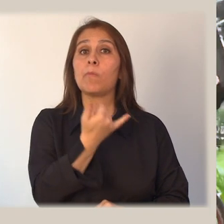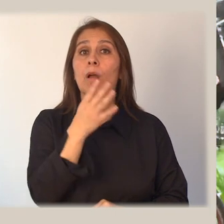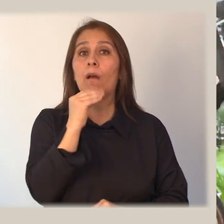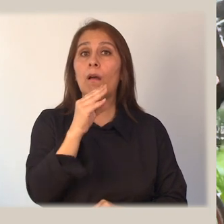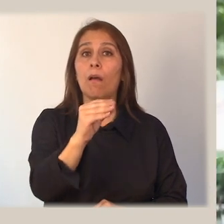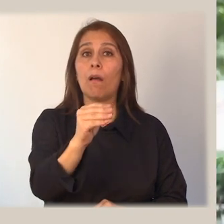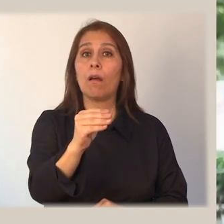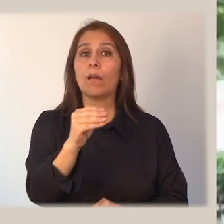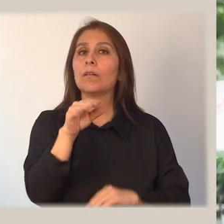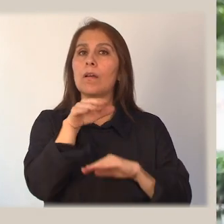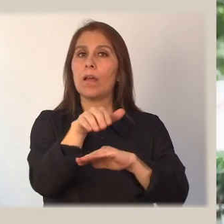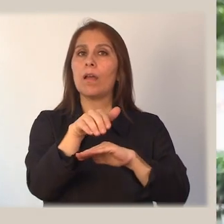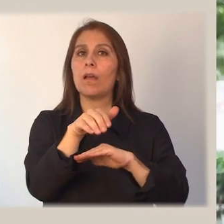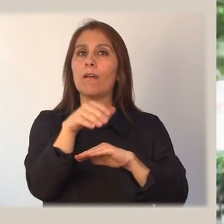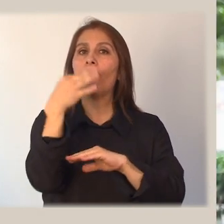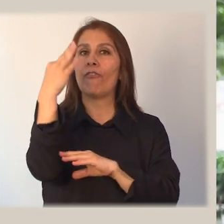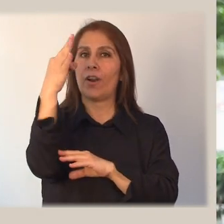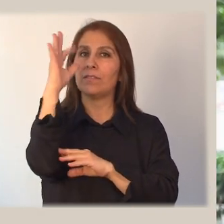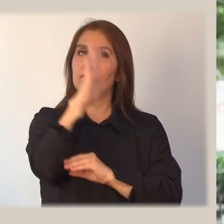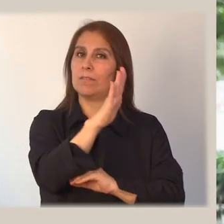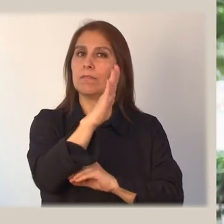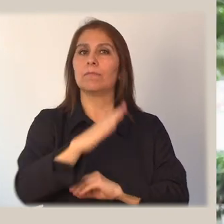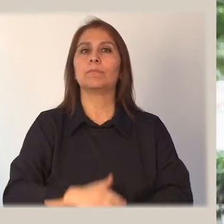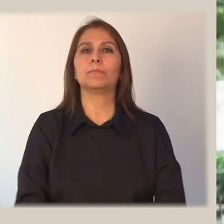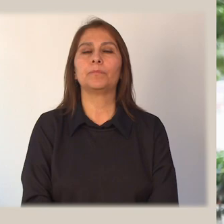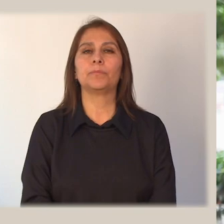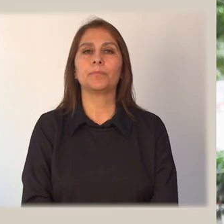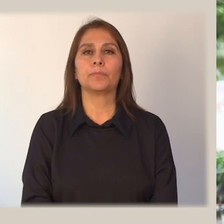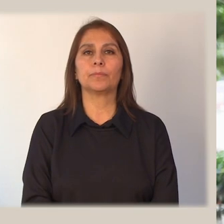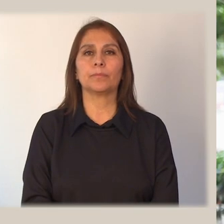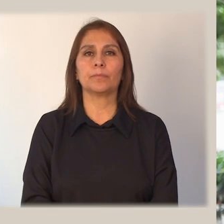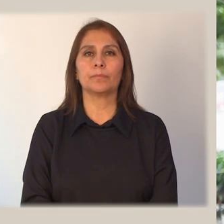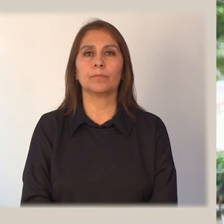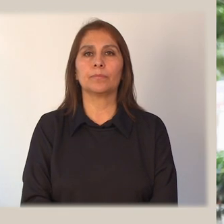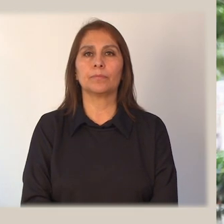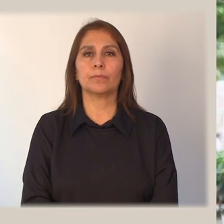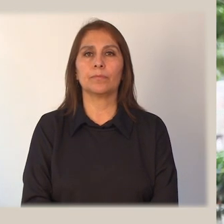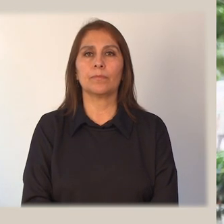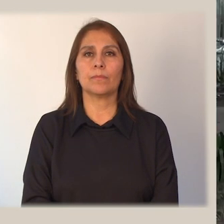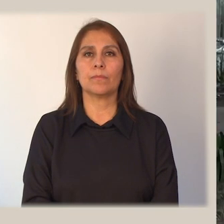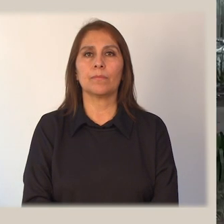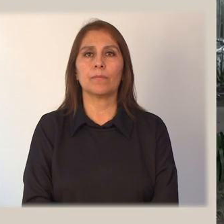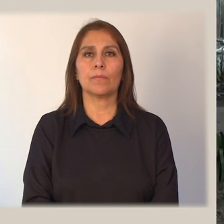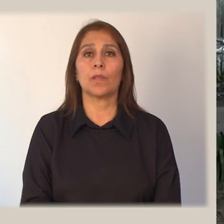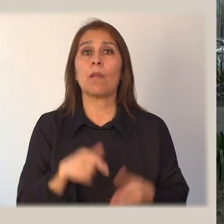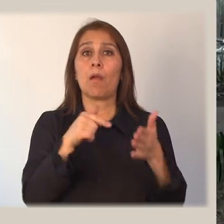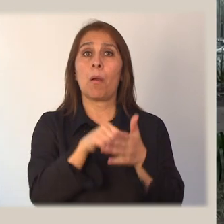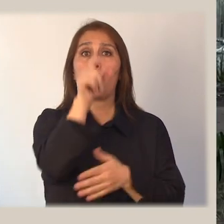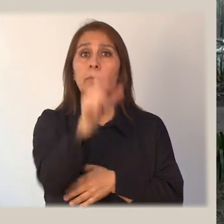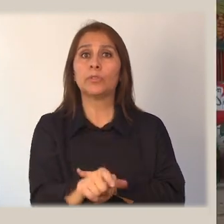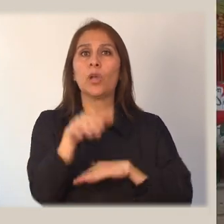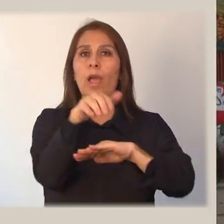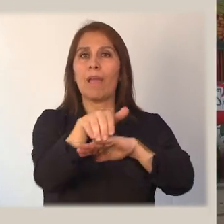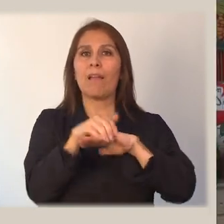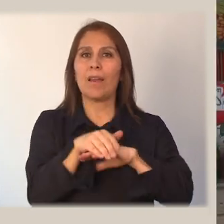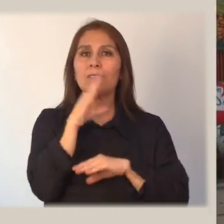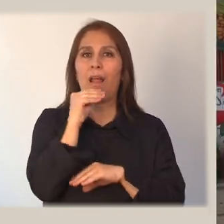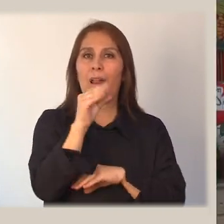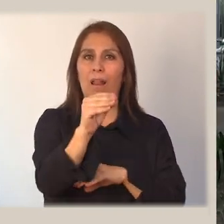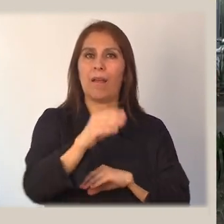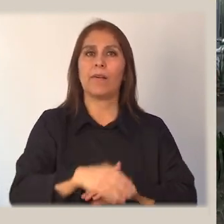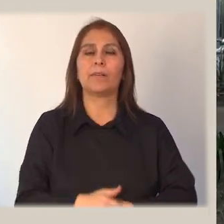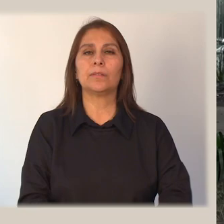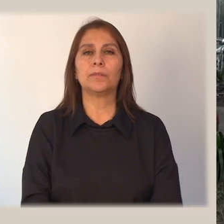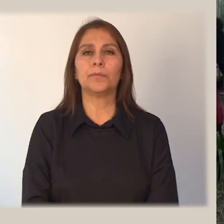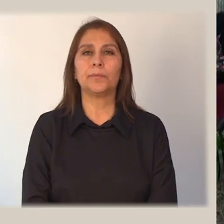Sébastien, tu savais que l'Université Pédagogique Nationale a un nouveau programme de formation en langue étrangère? Have you heard about the new plan for